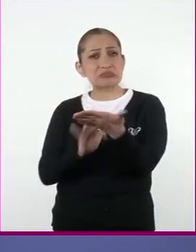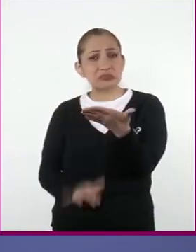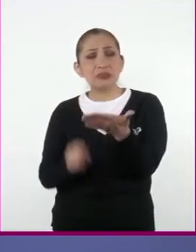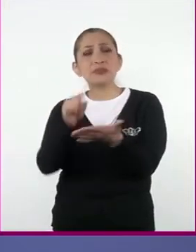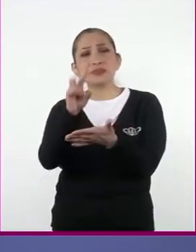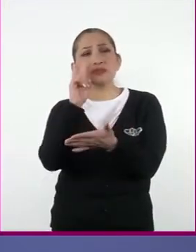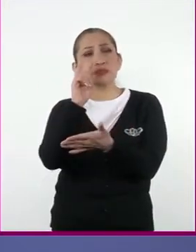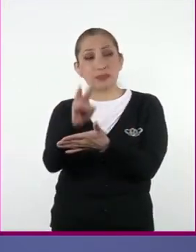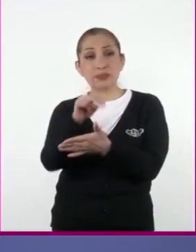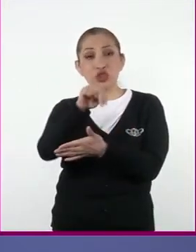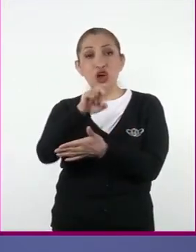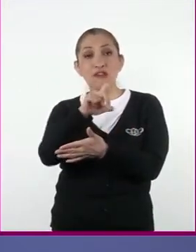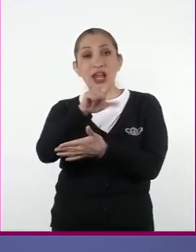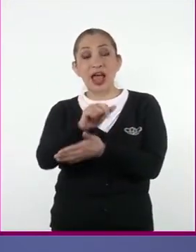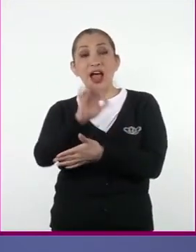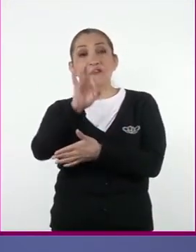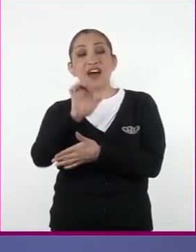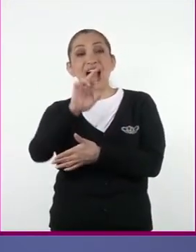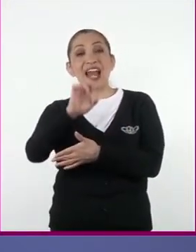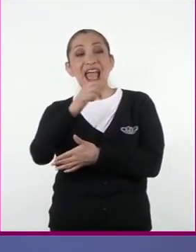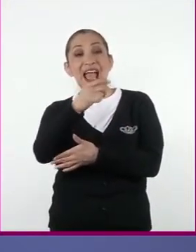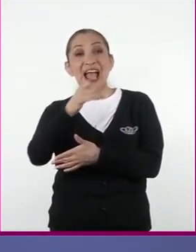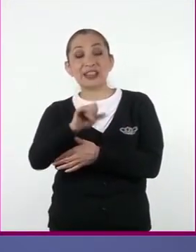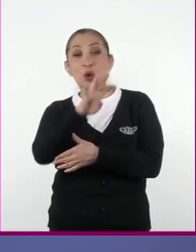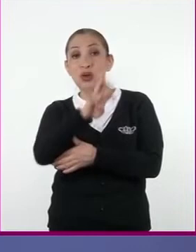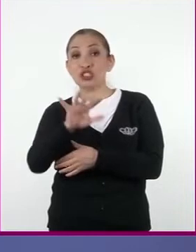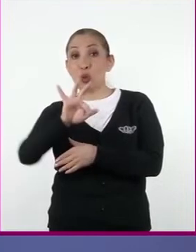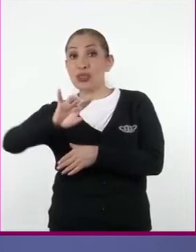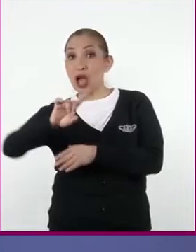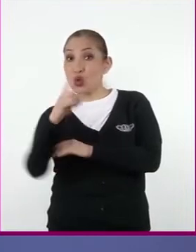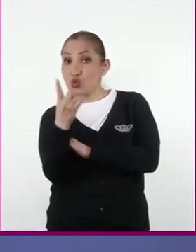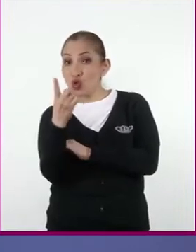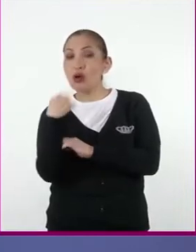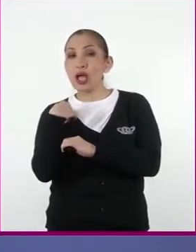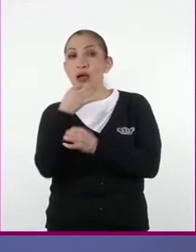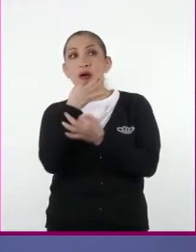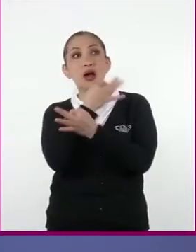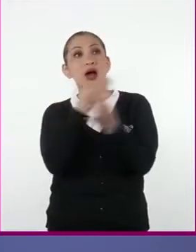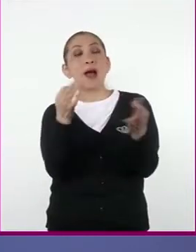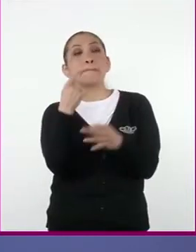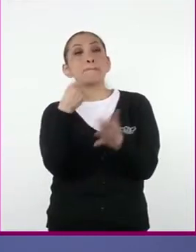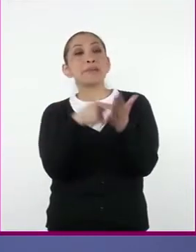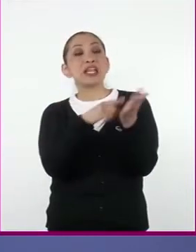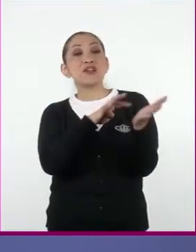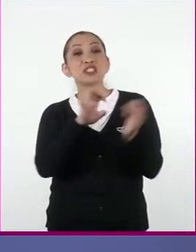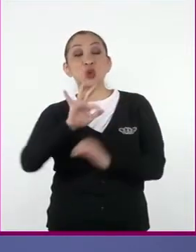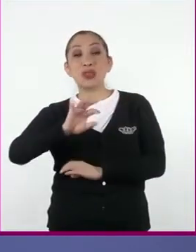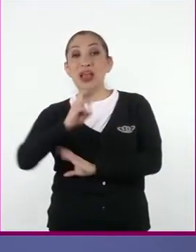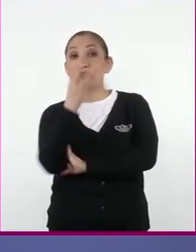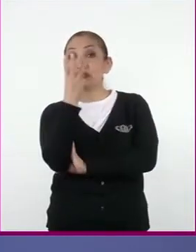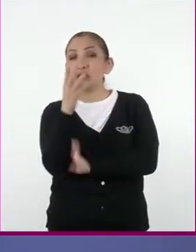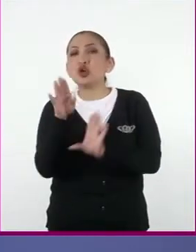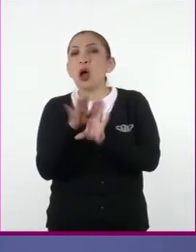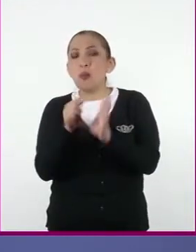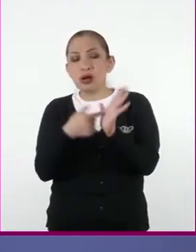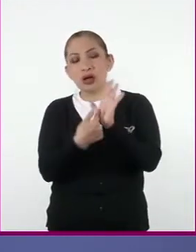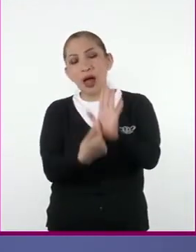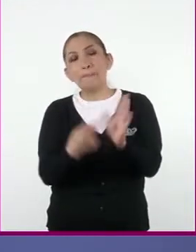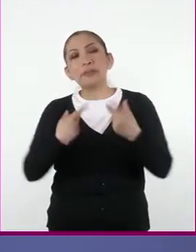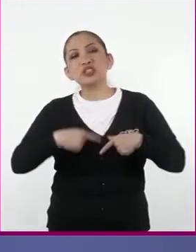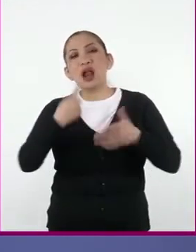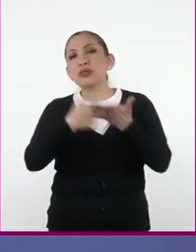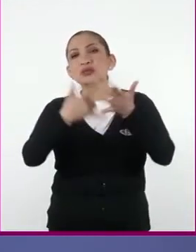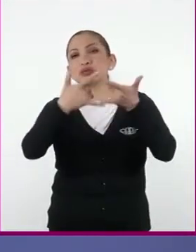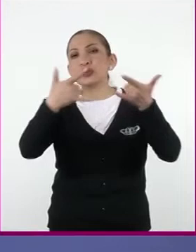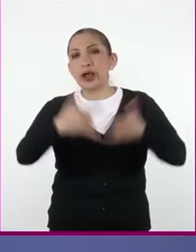que veamos en la novela de Fahrenheit 451, que se publicó en 1953, cómo se presentan los